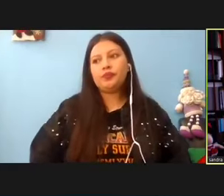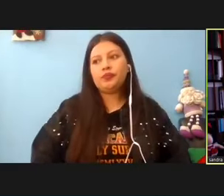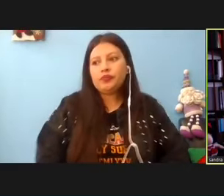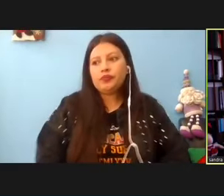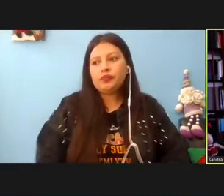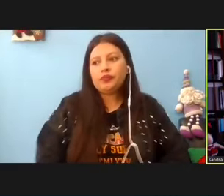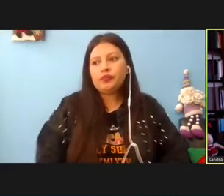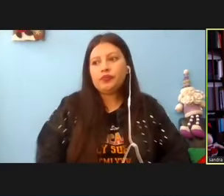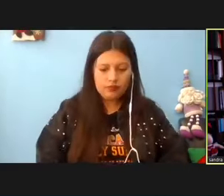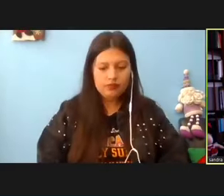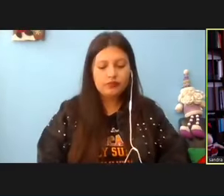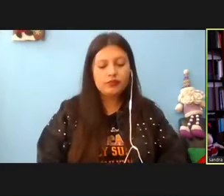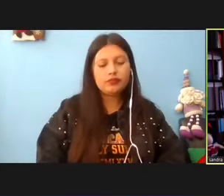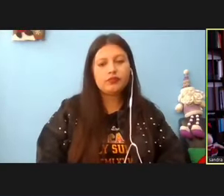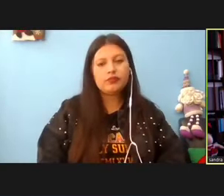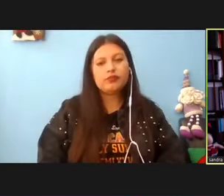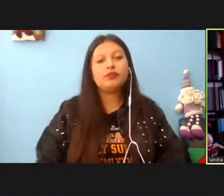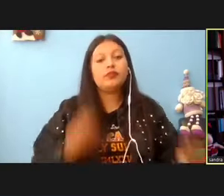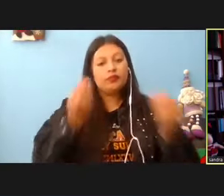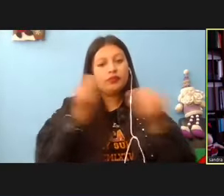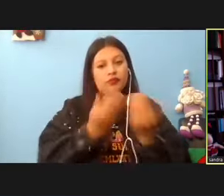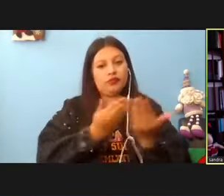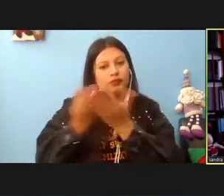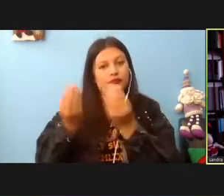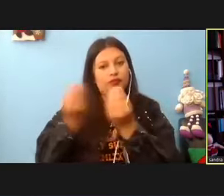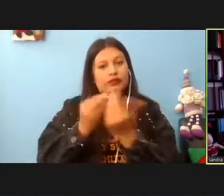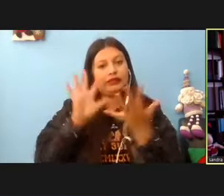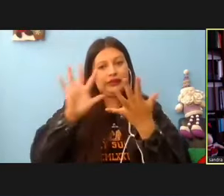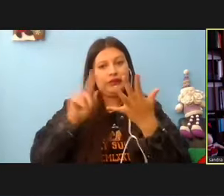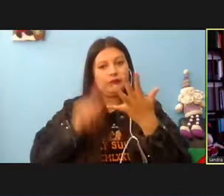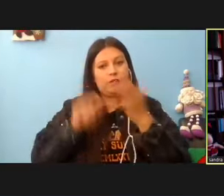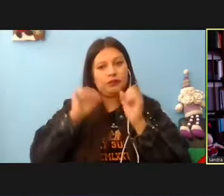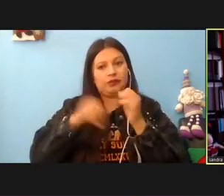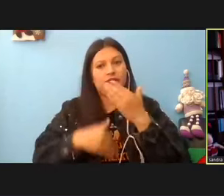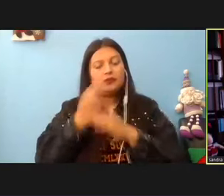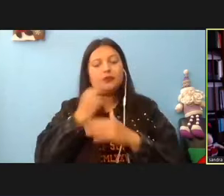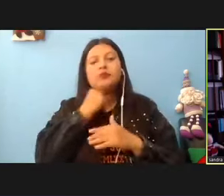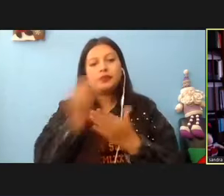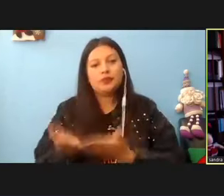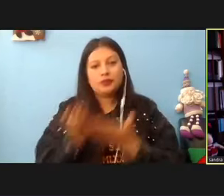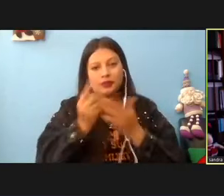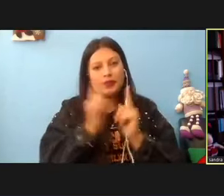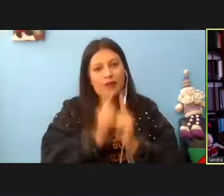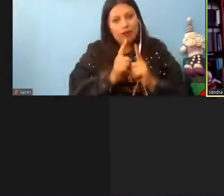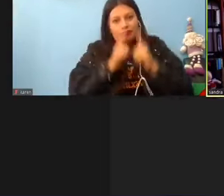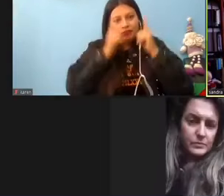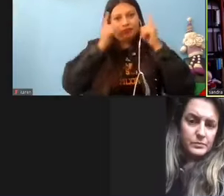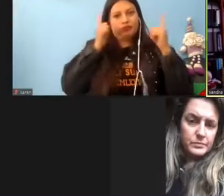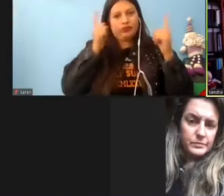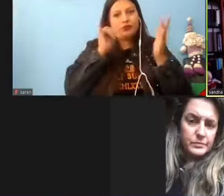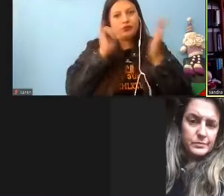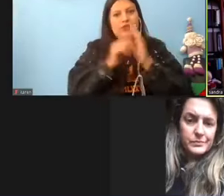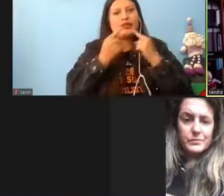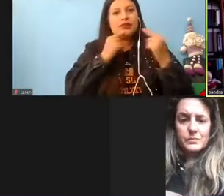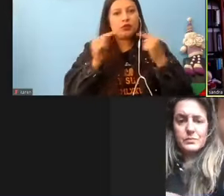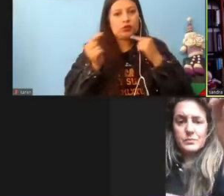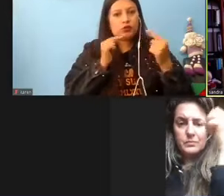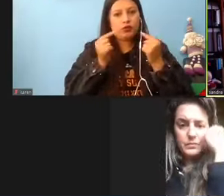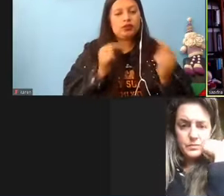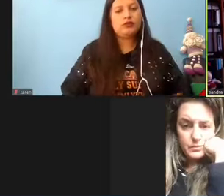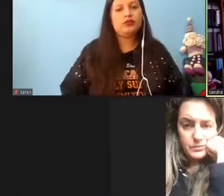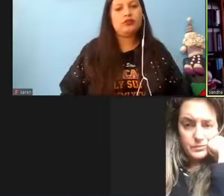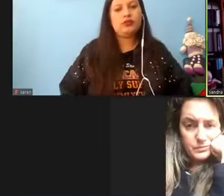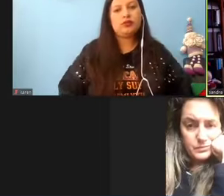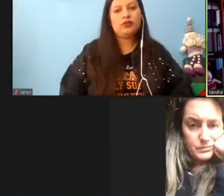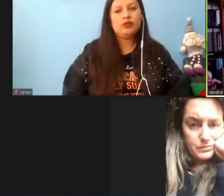Les damos la palabra entonces a los colegas del eje 5 para que puedan intervenir y ampliar un poco estas discusiones.